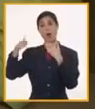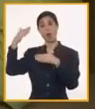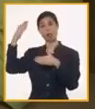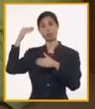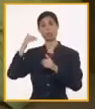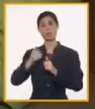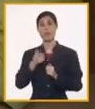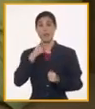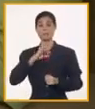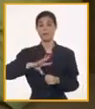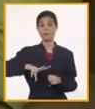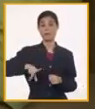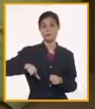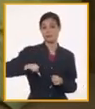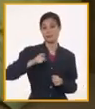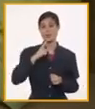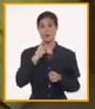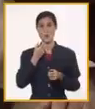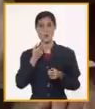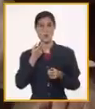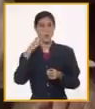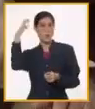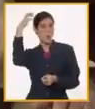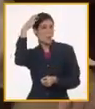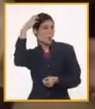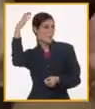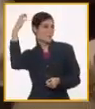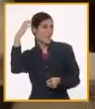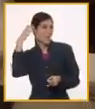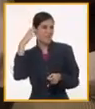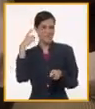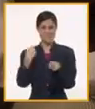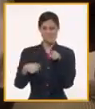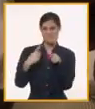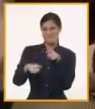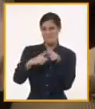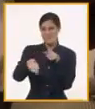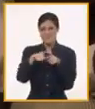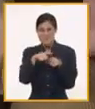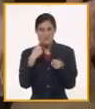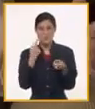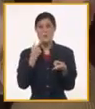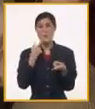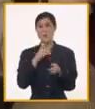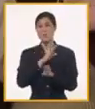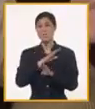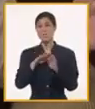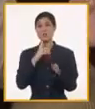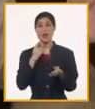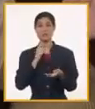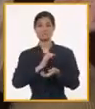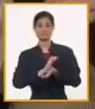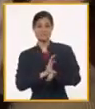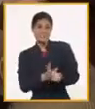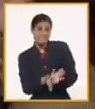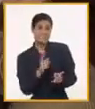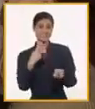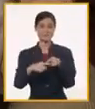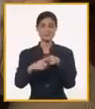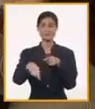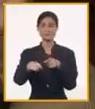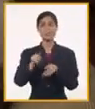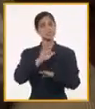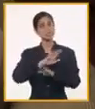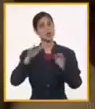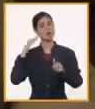la corrupción, de los gobiernos uno tras otro, siempre los criticaban, siempre tuvo una oposición. Claro, después llegó una oposición que